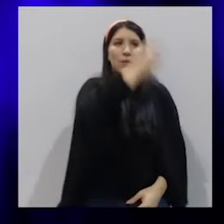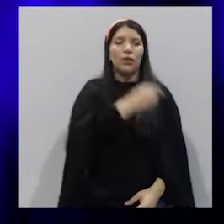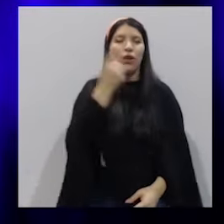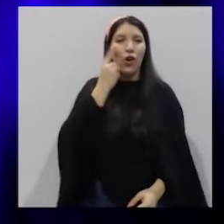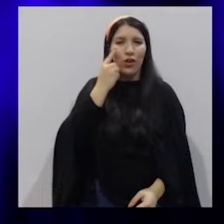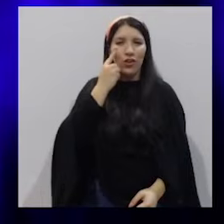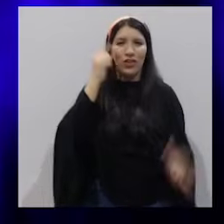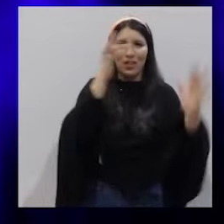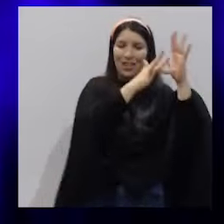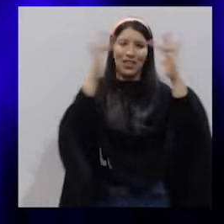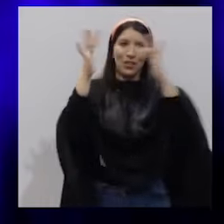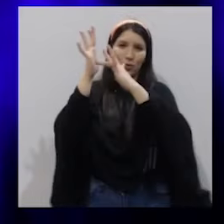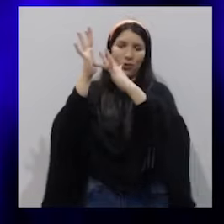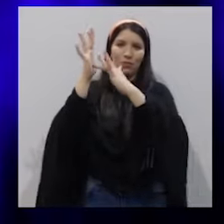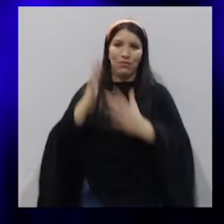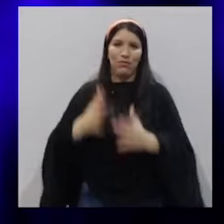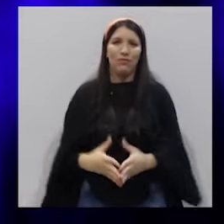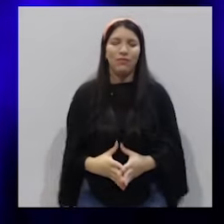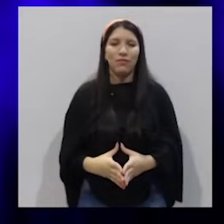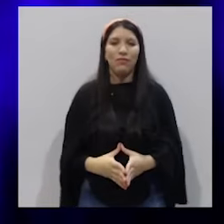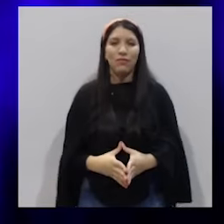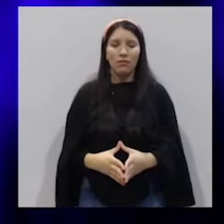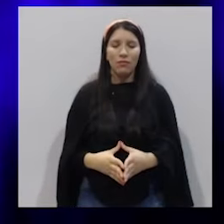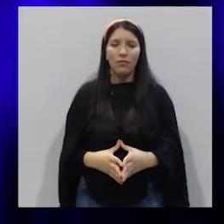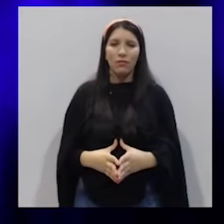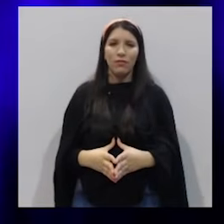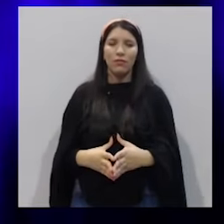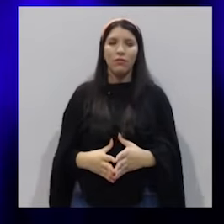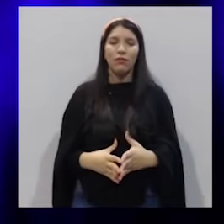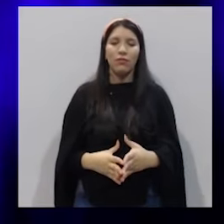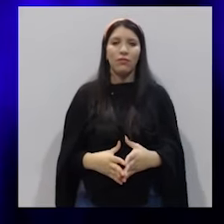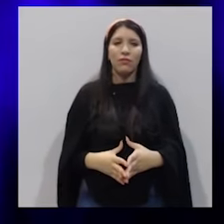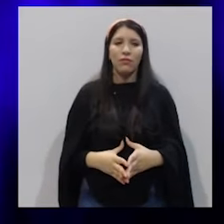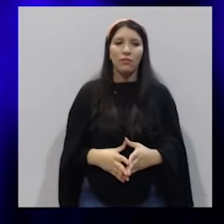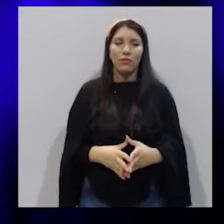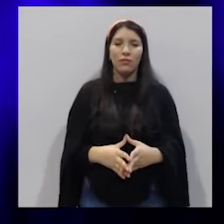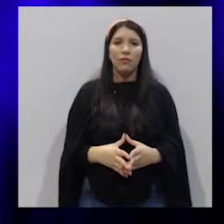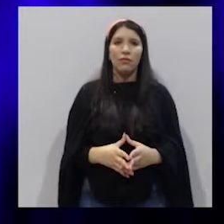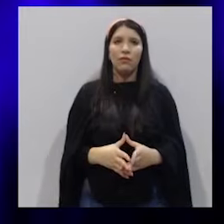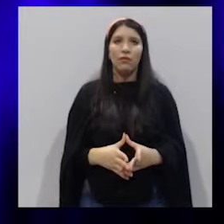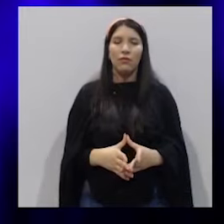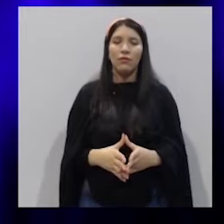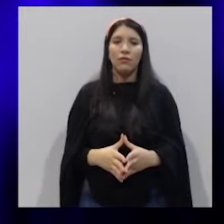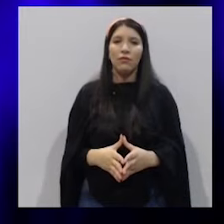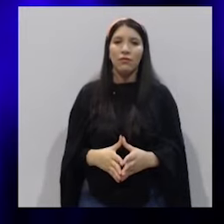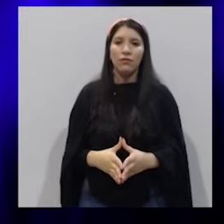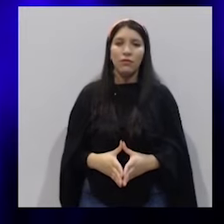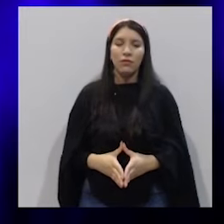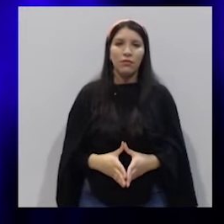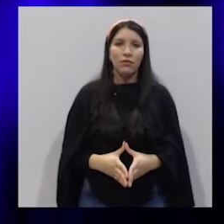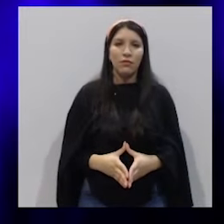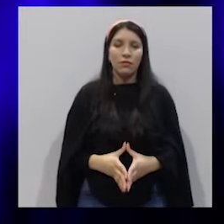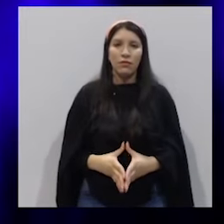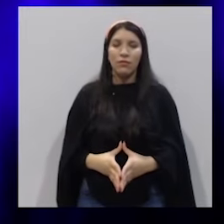tan claramente como ese plan de salvación de dios se ha establecido y como